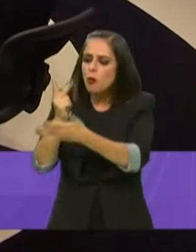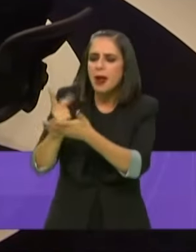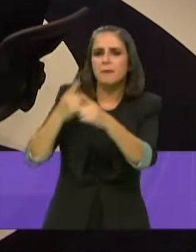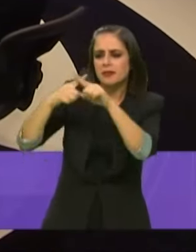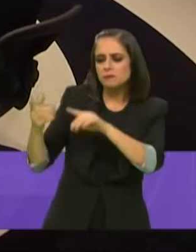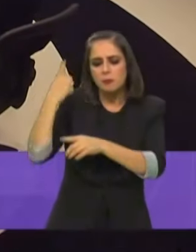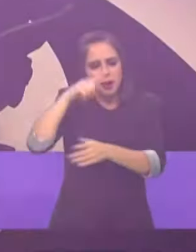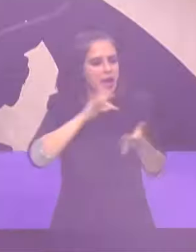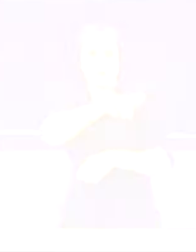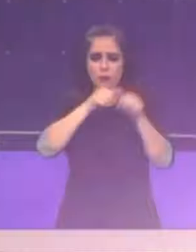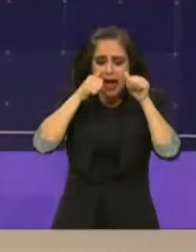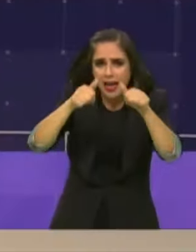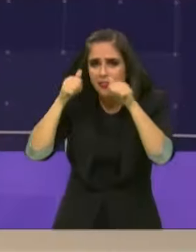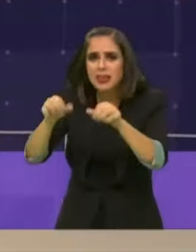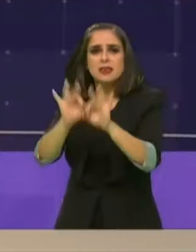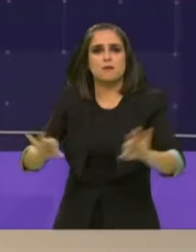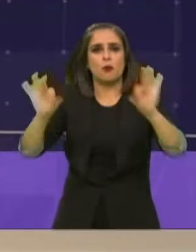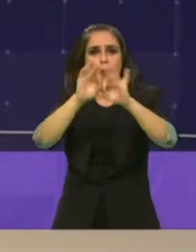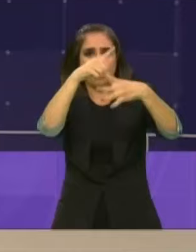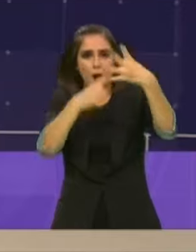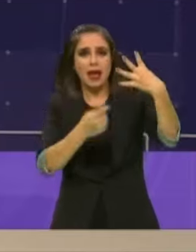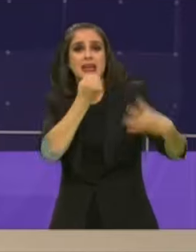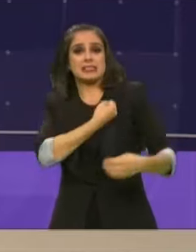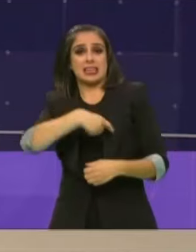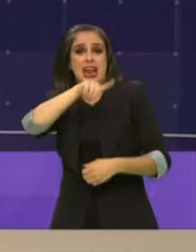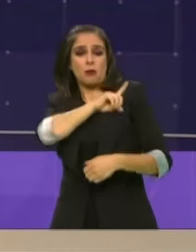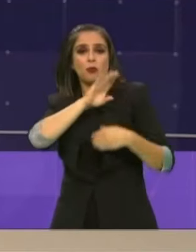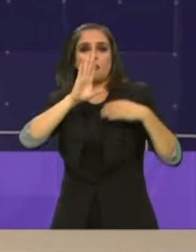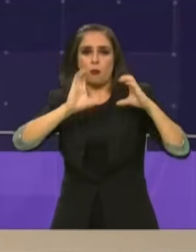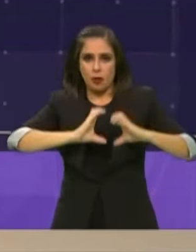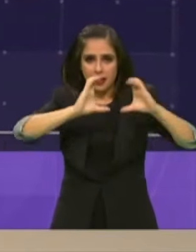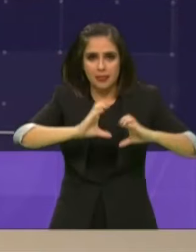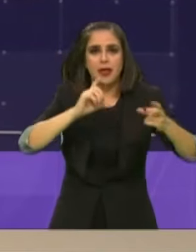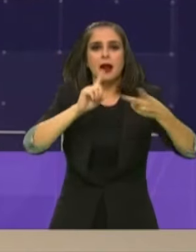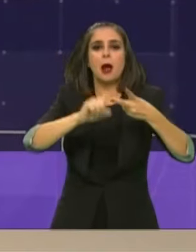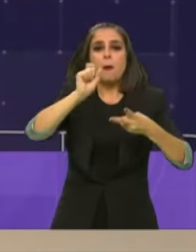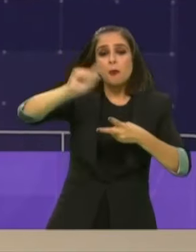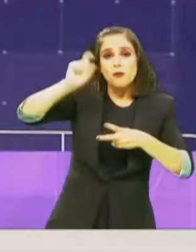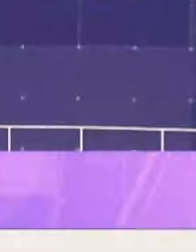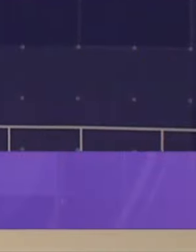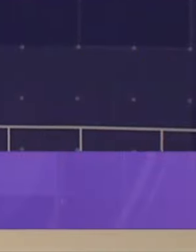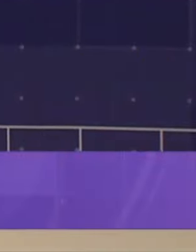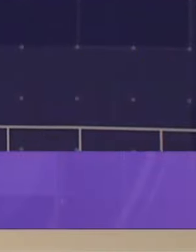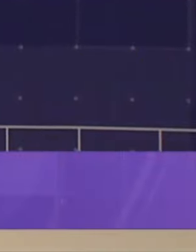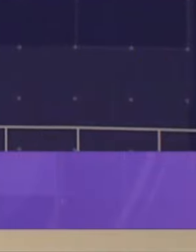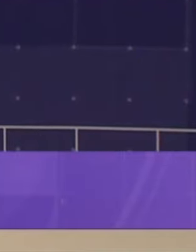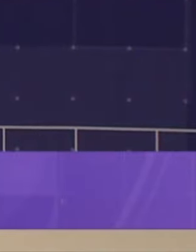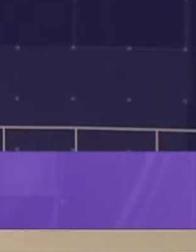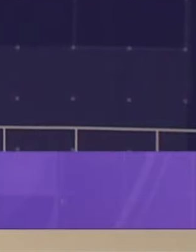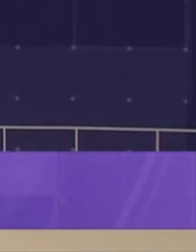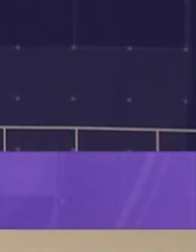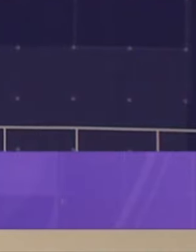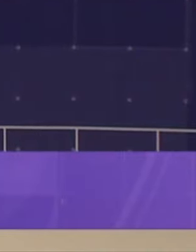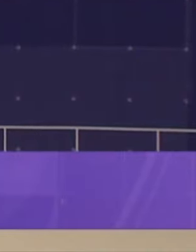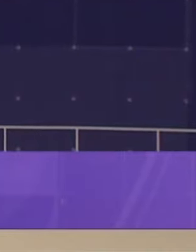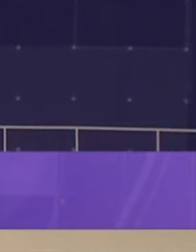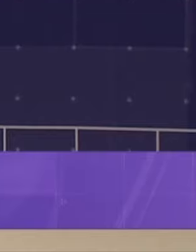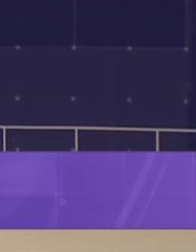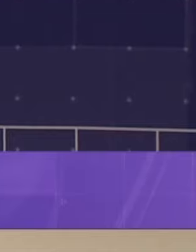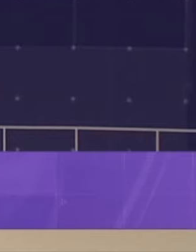cuatro ejes. La salud preventiva. Profesionales de la salud irán a las colonias. Dos, vamos a usar toda